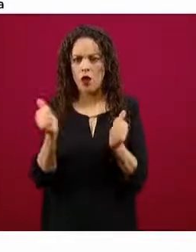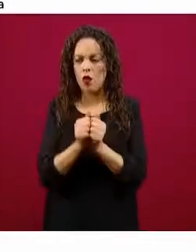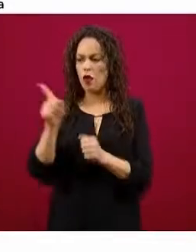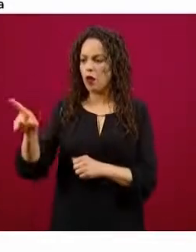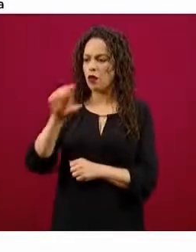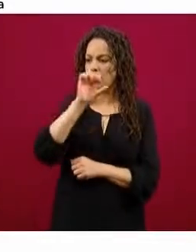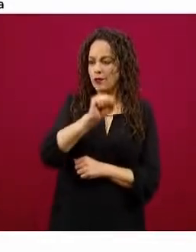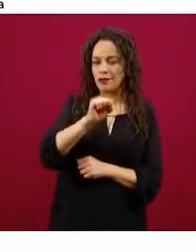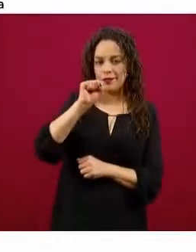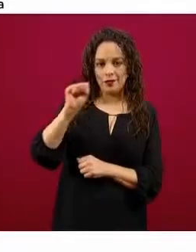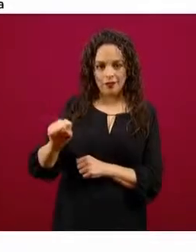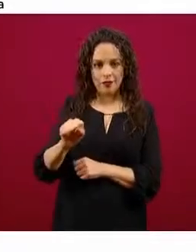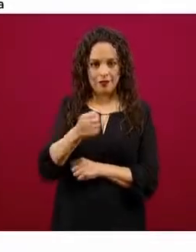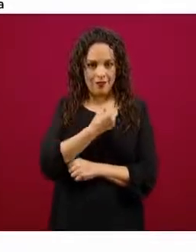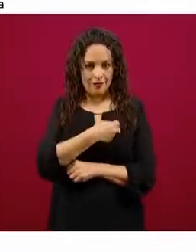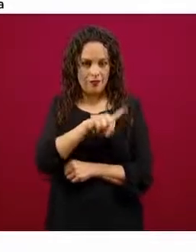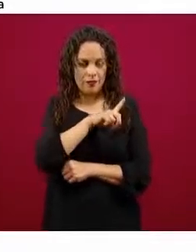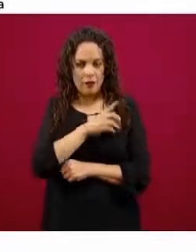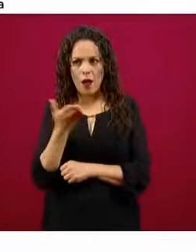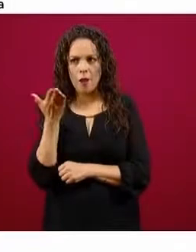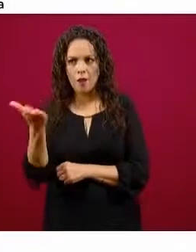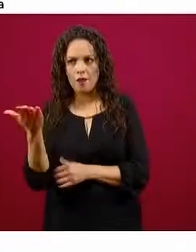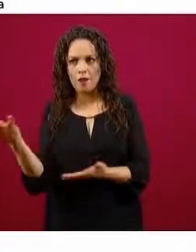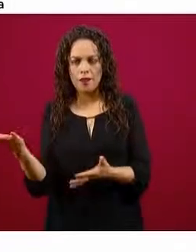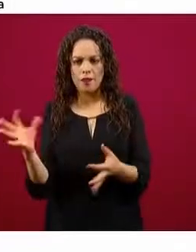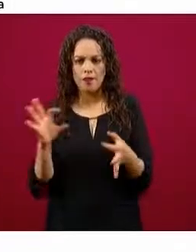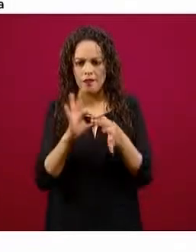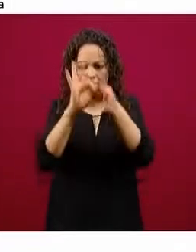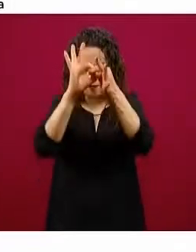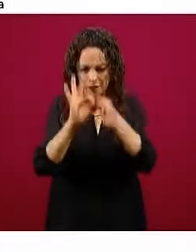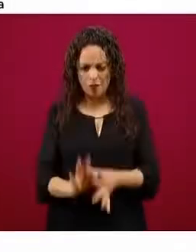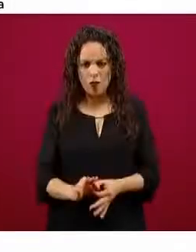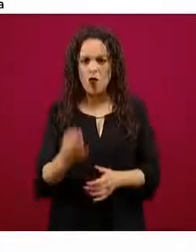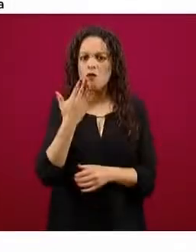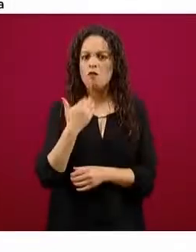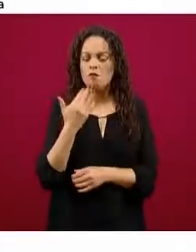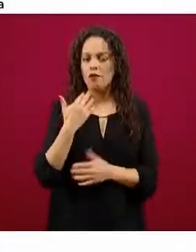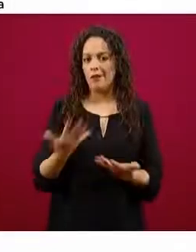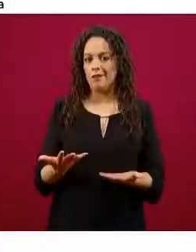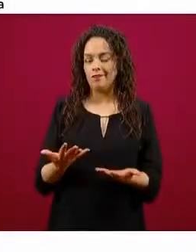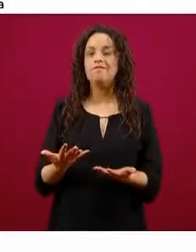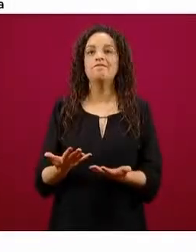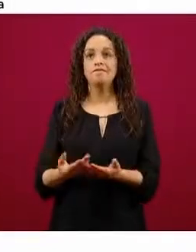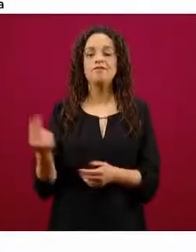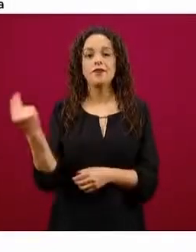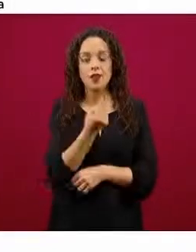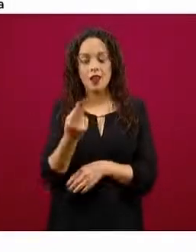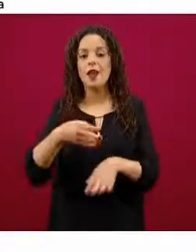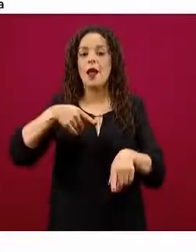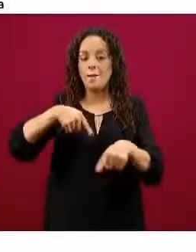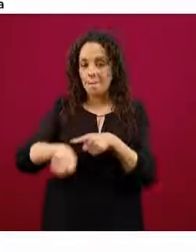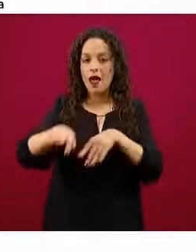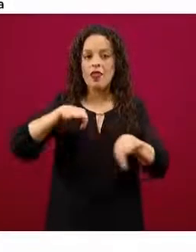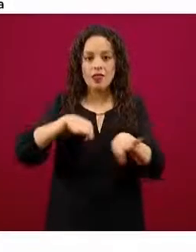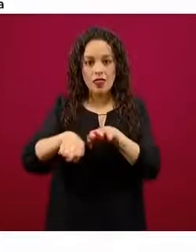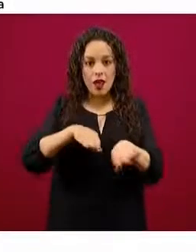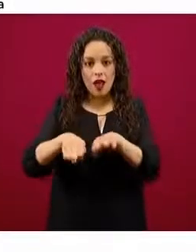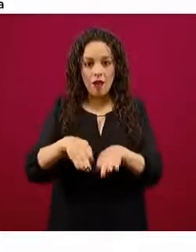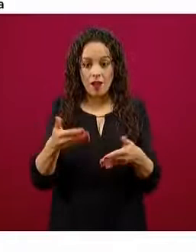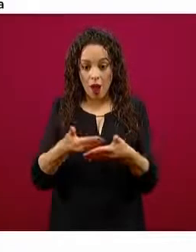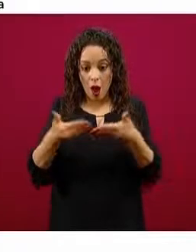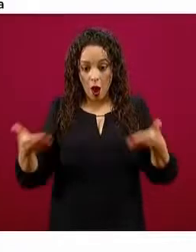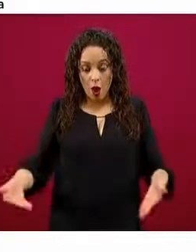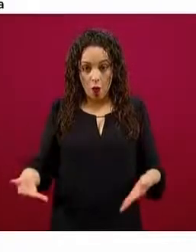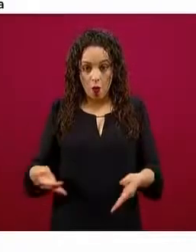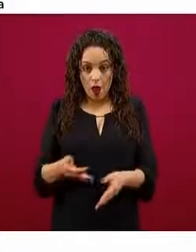solicitaba y que no estaban alineadas con el régimen ordinario. Entonces nos pusimos a trabajar. Y toda la información, pues ya ahorita, al